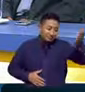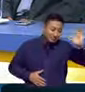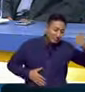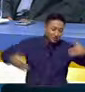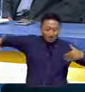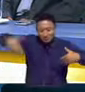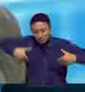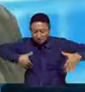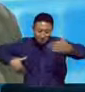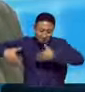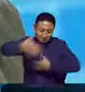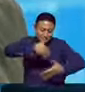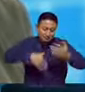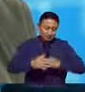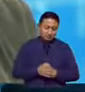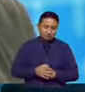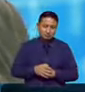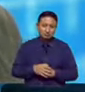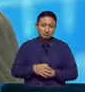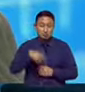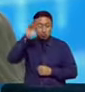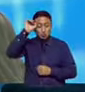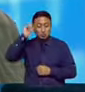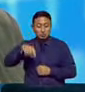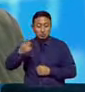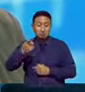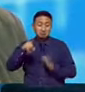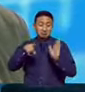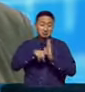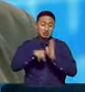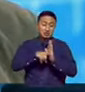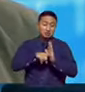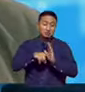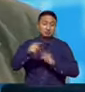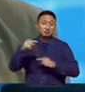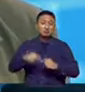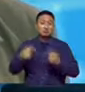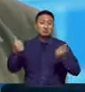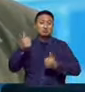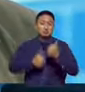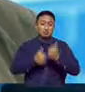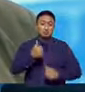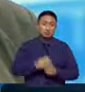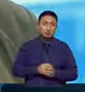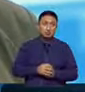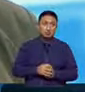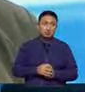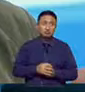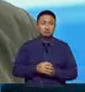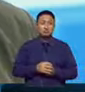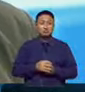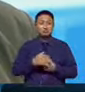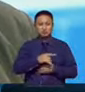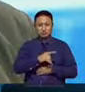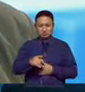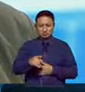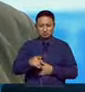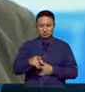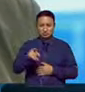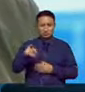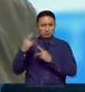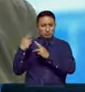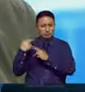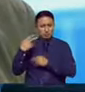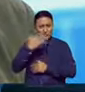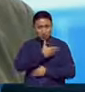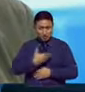mundo, hace declaraciones negativas de los oponentes. Me parece que eso no es el rol de un presidente,